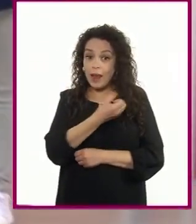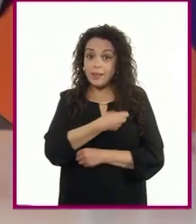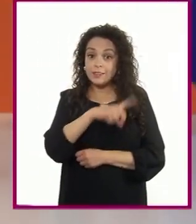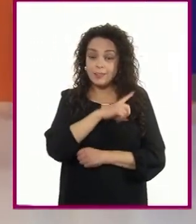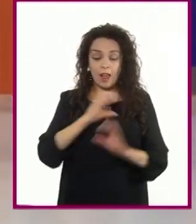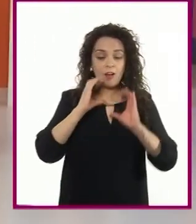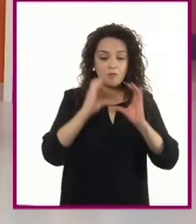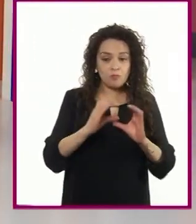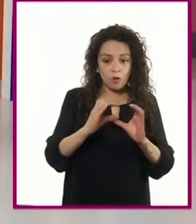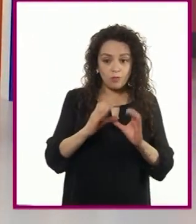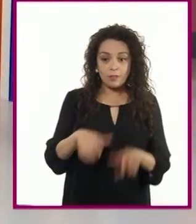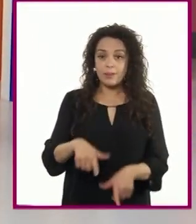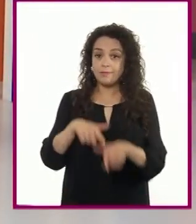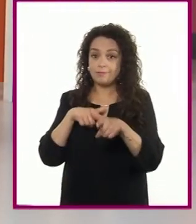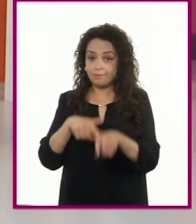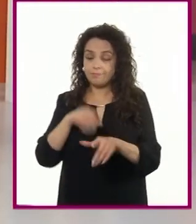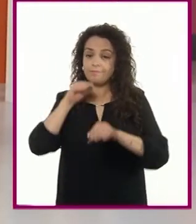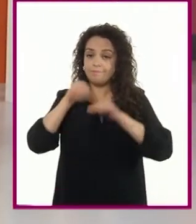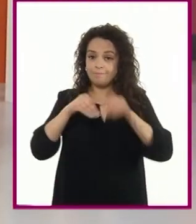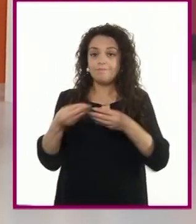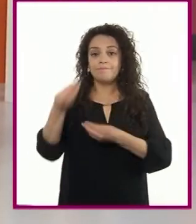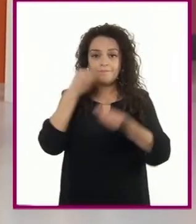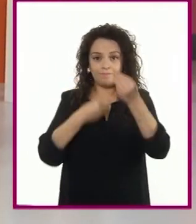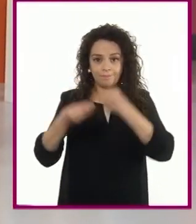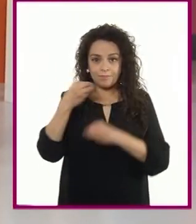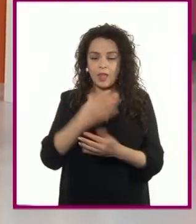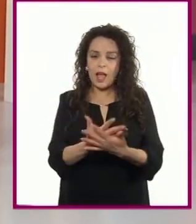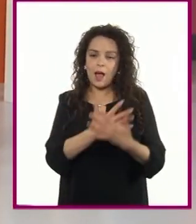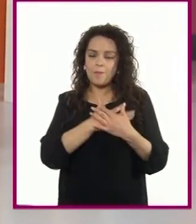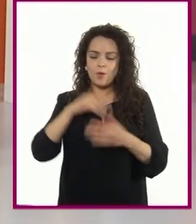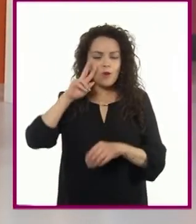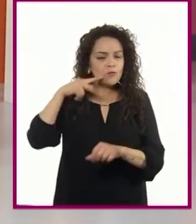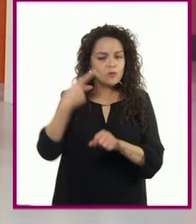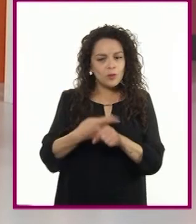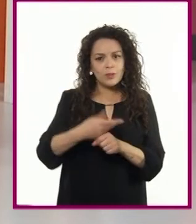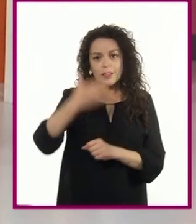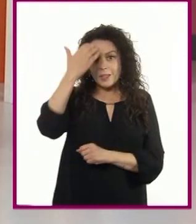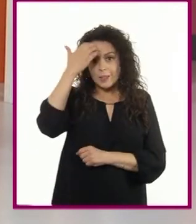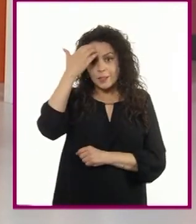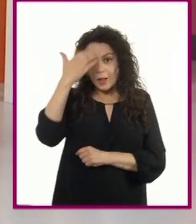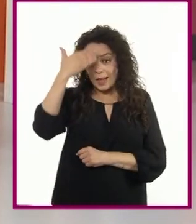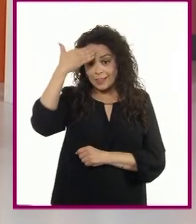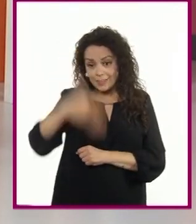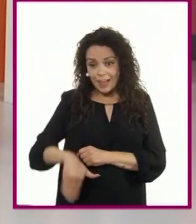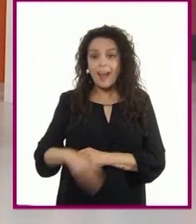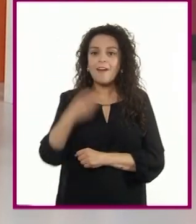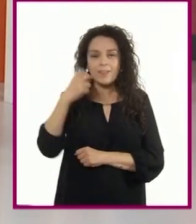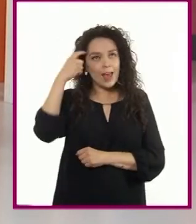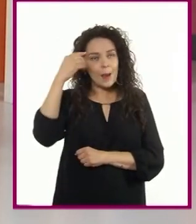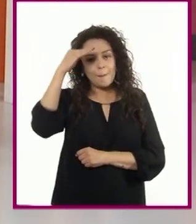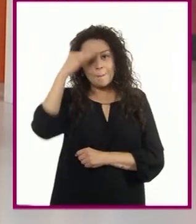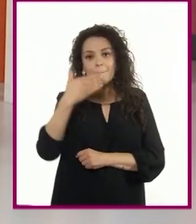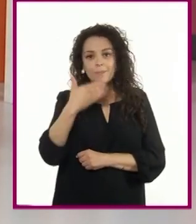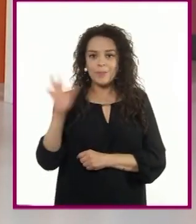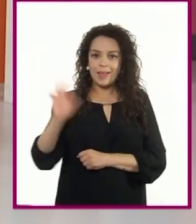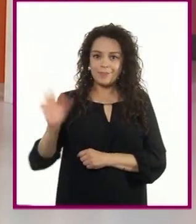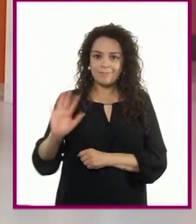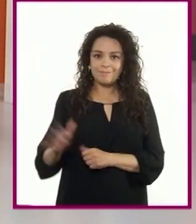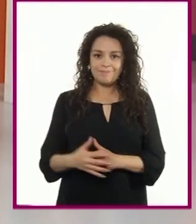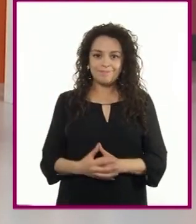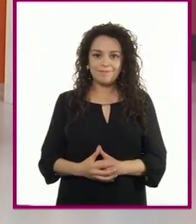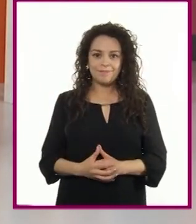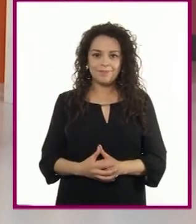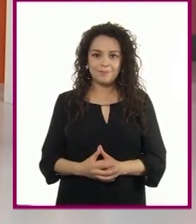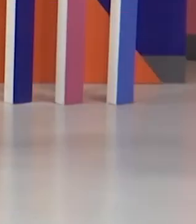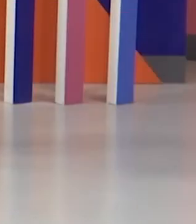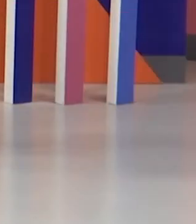conserva. Con amor, voluntad, conocimiento y conciencia. ¡Hasta la próxima! Ahora le voy a enseñar